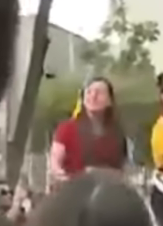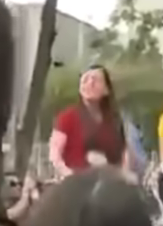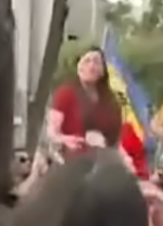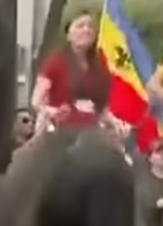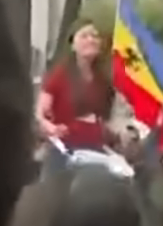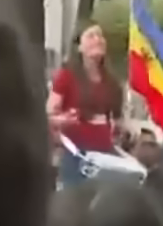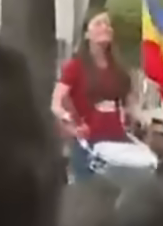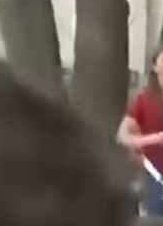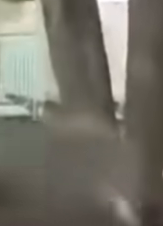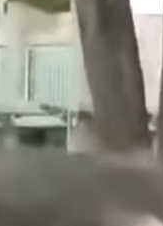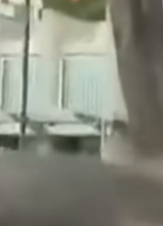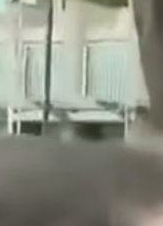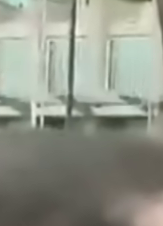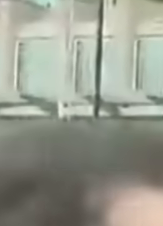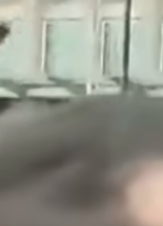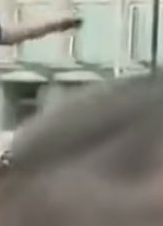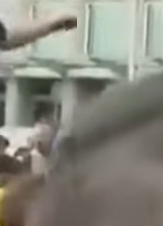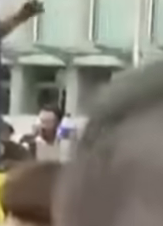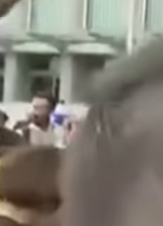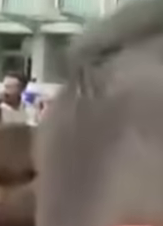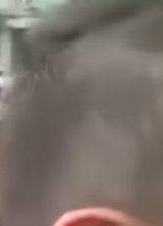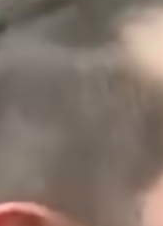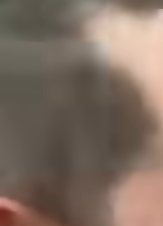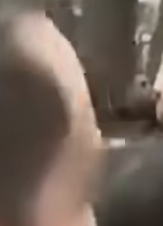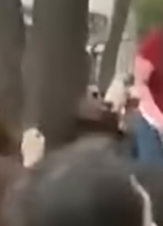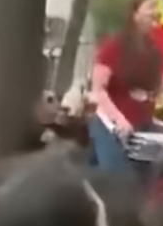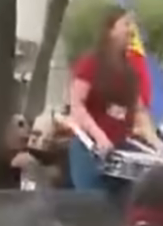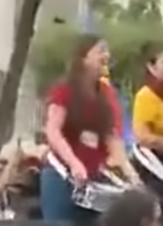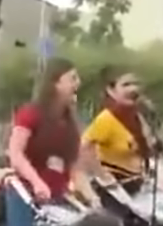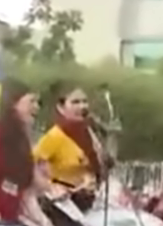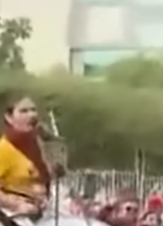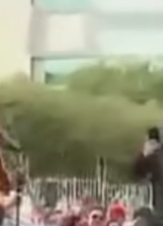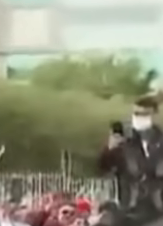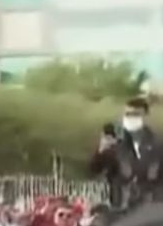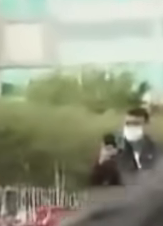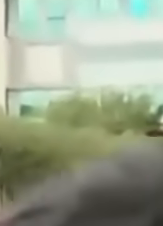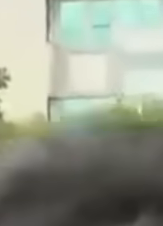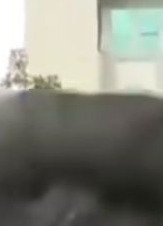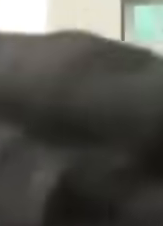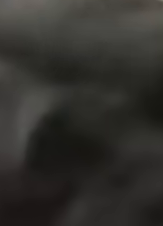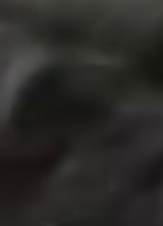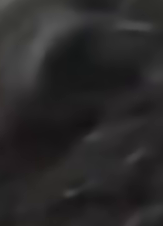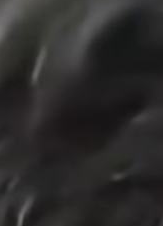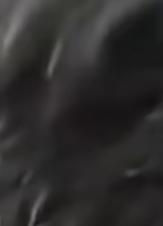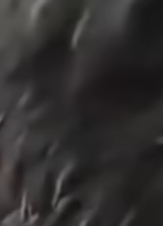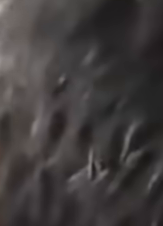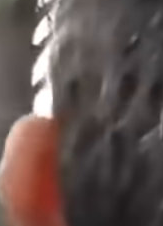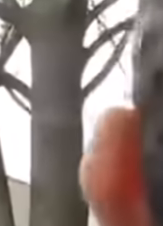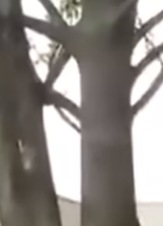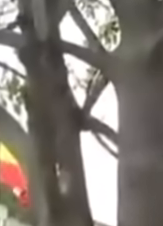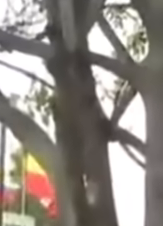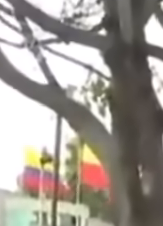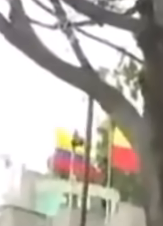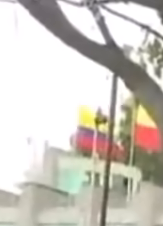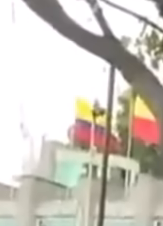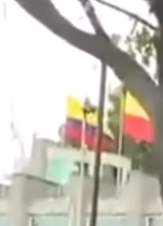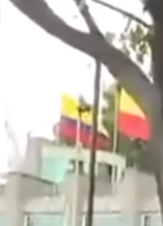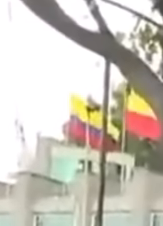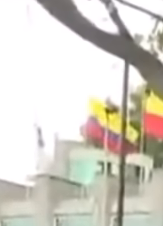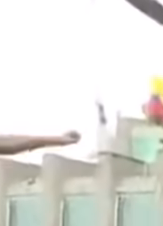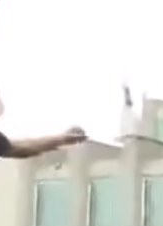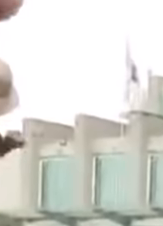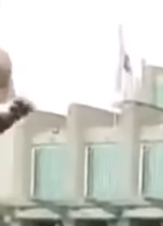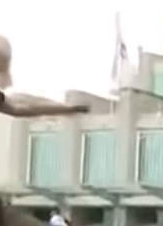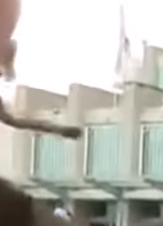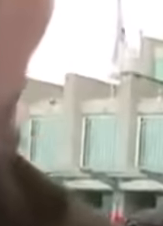Buenas tardes, ¿cómo está? ¿Cómo es su nombre? Carlos Ibáñez, buenas tardes. Buen día. Buen día. ¿Cómo es su motivación para estar en este lugar?